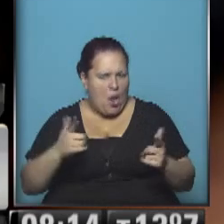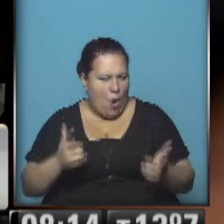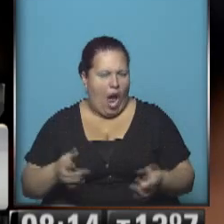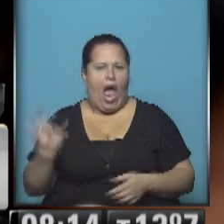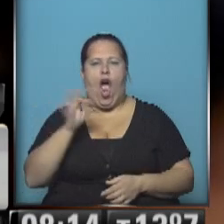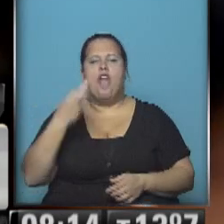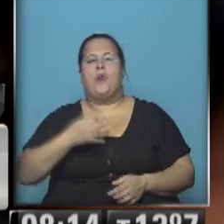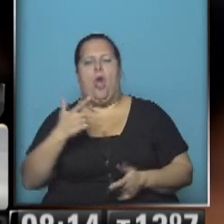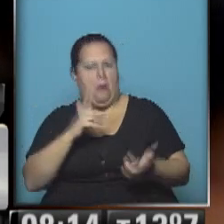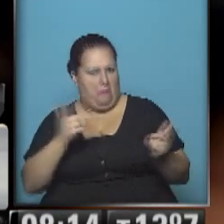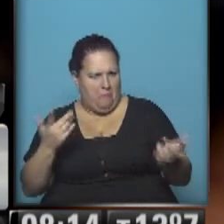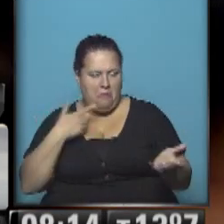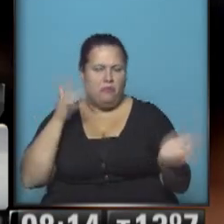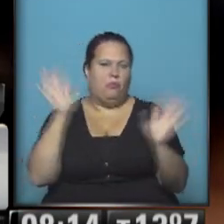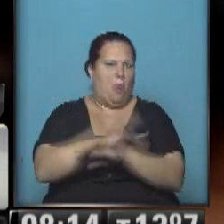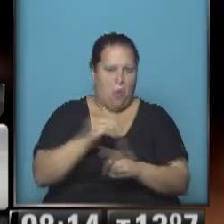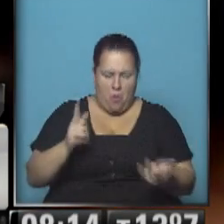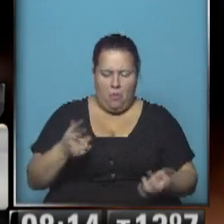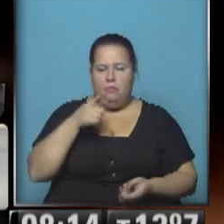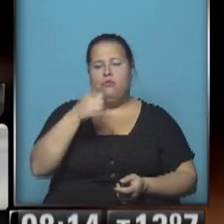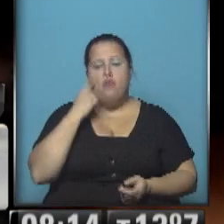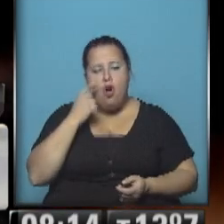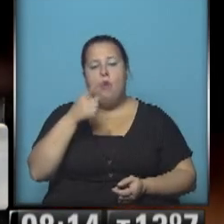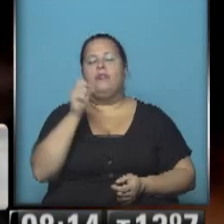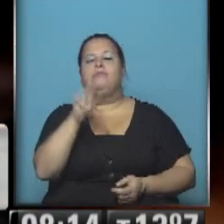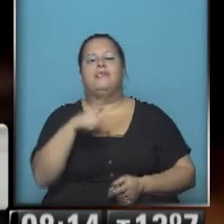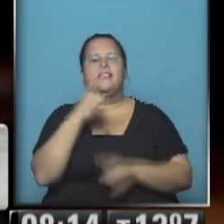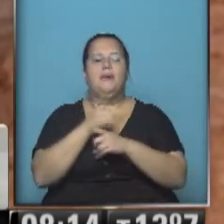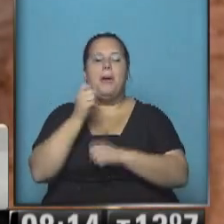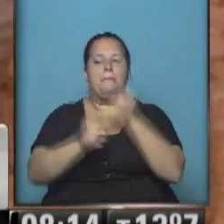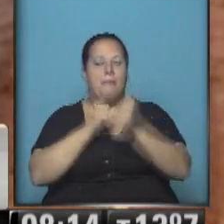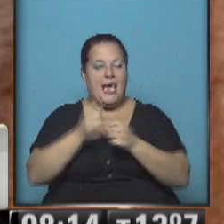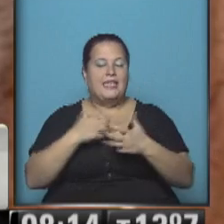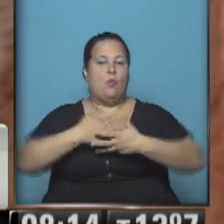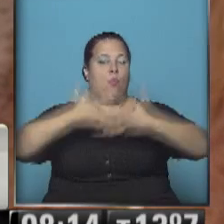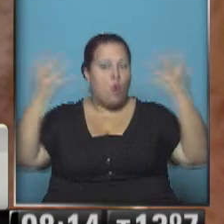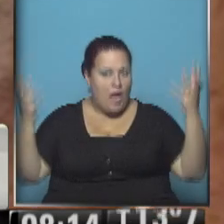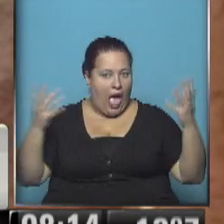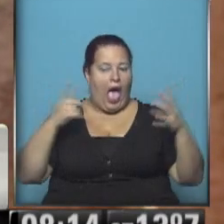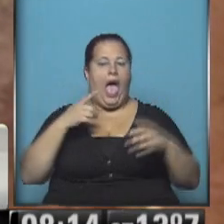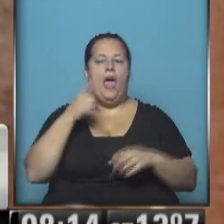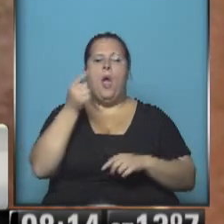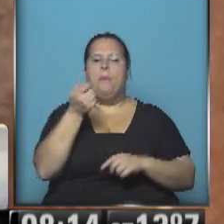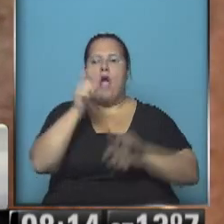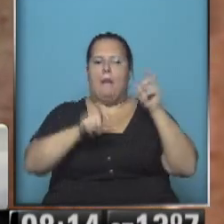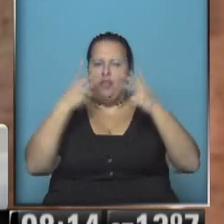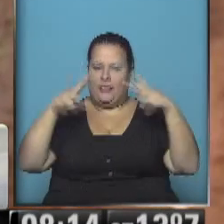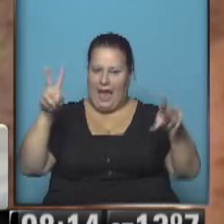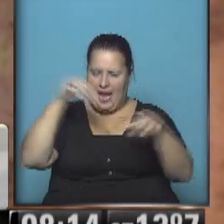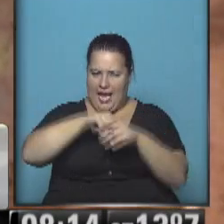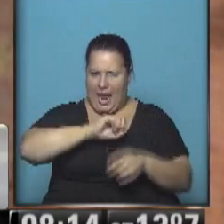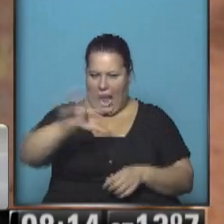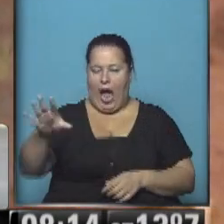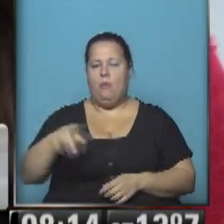y seguro de violencia que le hubiera sorprendido santiago lo que tiene es que es una empresa bastante grande donde son pocas personas extranjeras que trabajan en el campo